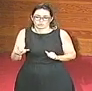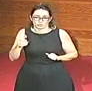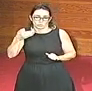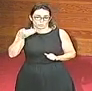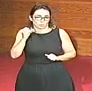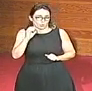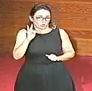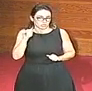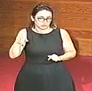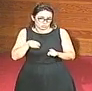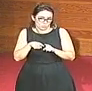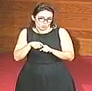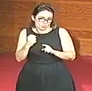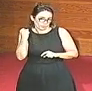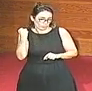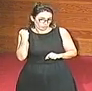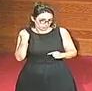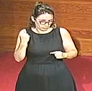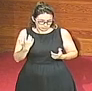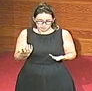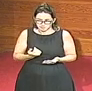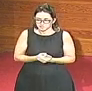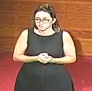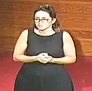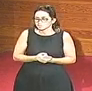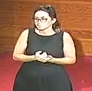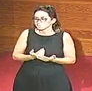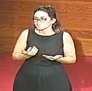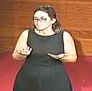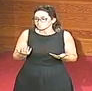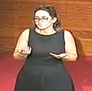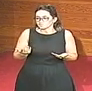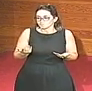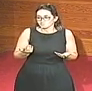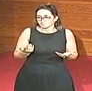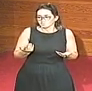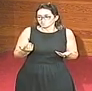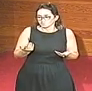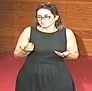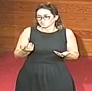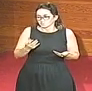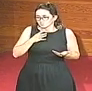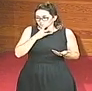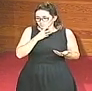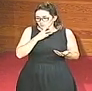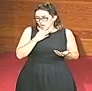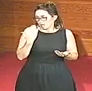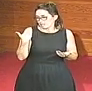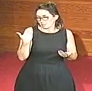los medios periodísticos eso. Ahora se ha dado un procedimiento, digamos, al revés, es decir,